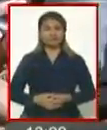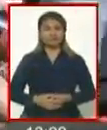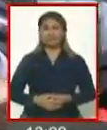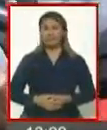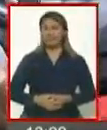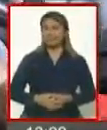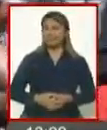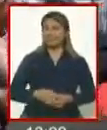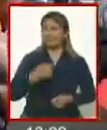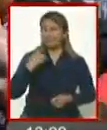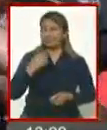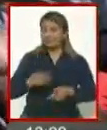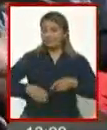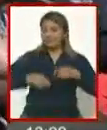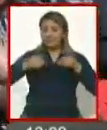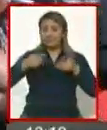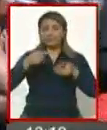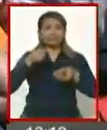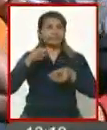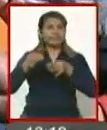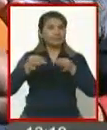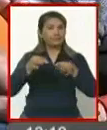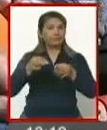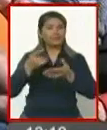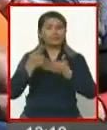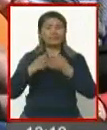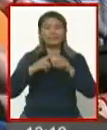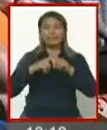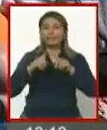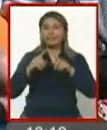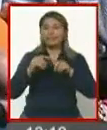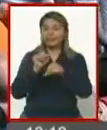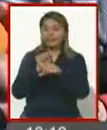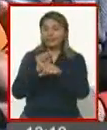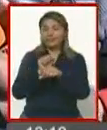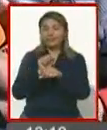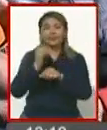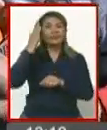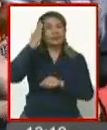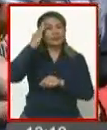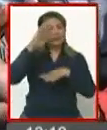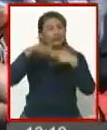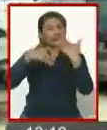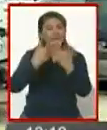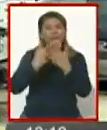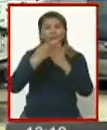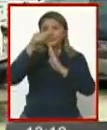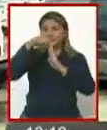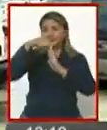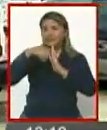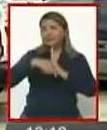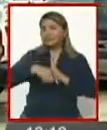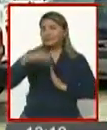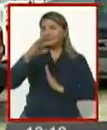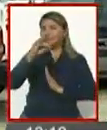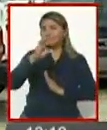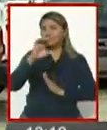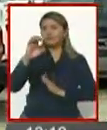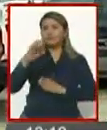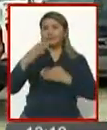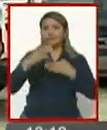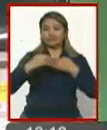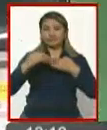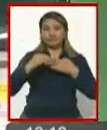No refiere la denuncia a esos extremos, pero vamos a trabajar en ello para conocer todos los detalles. $700